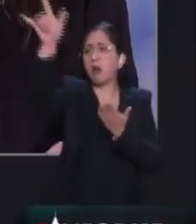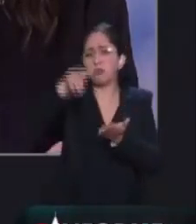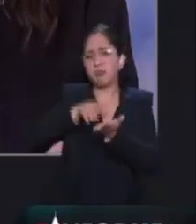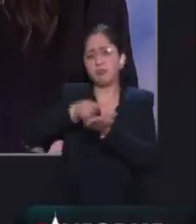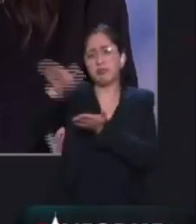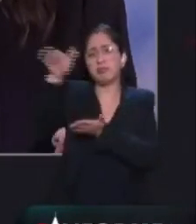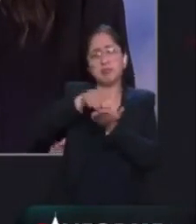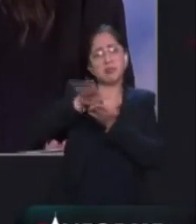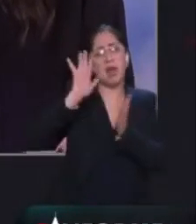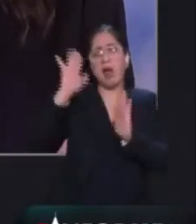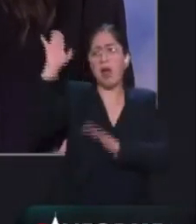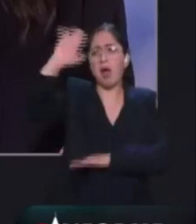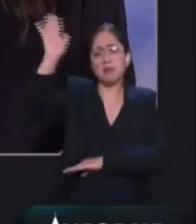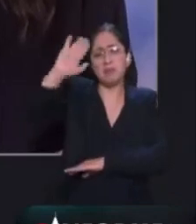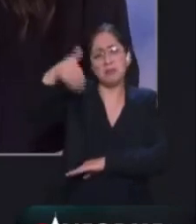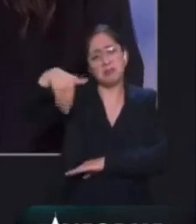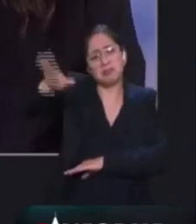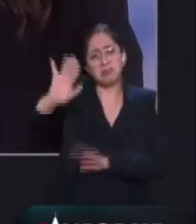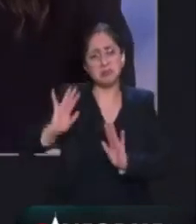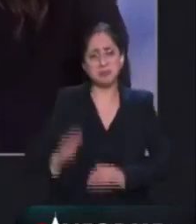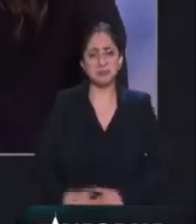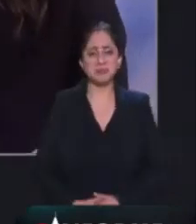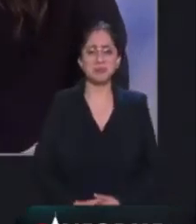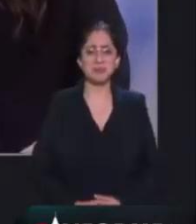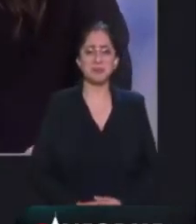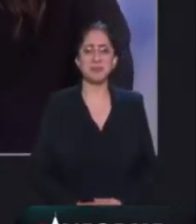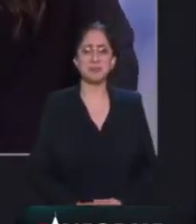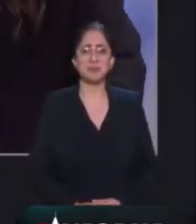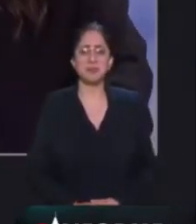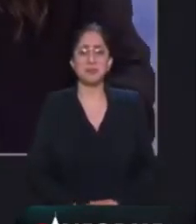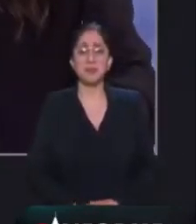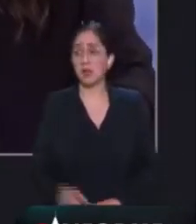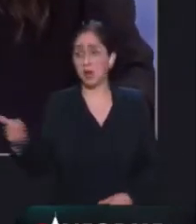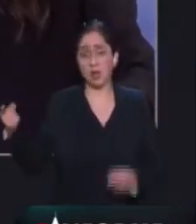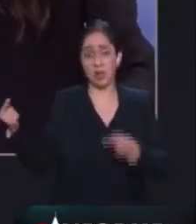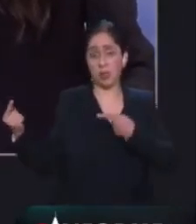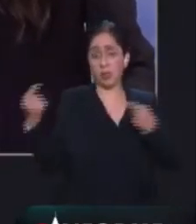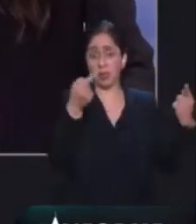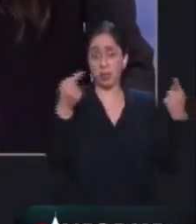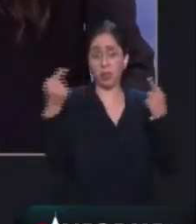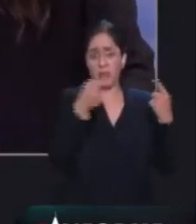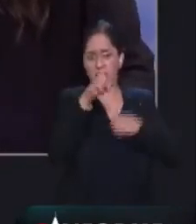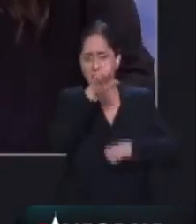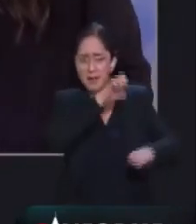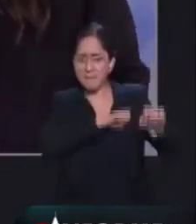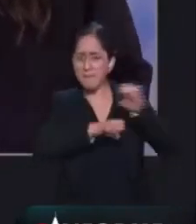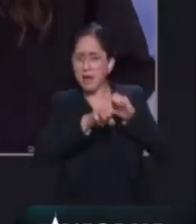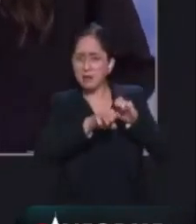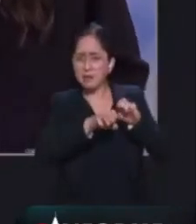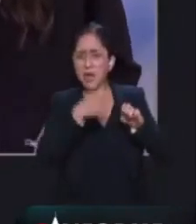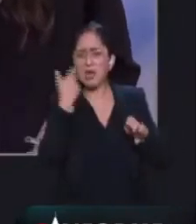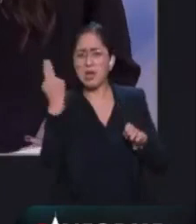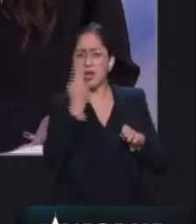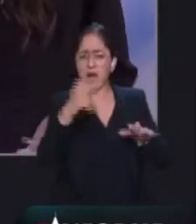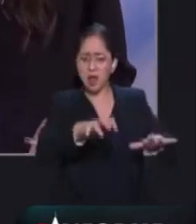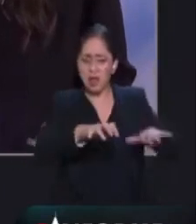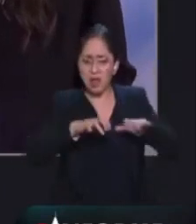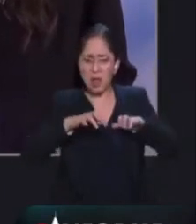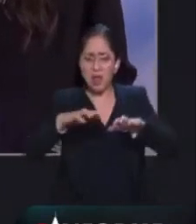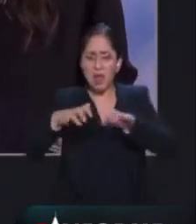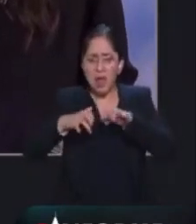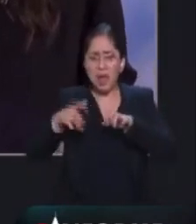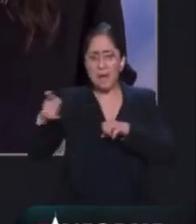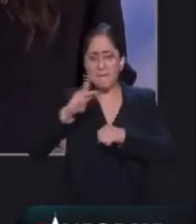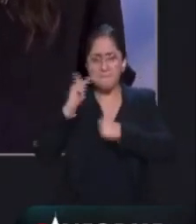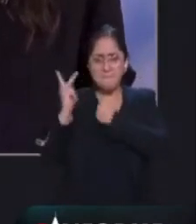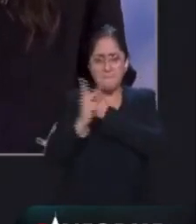cuentan cómo va, que le mandan saludos de allá. Pues. Entonces no va para las empresas extranjeras que les gusta saquear a los países latinoamericanos.